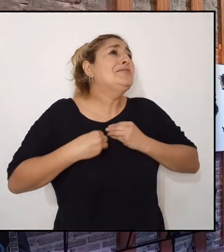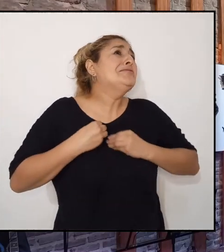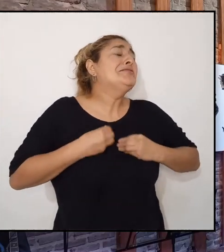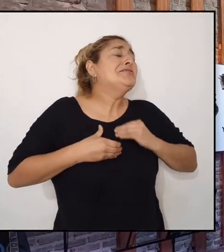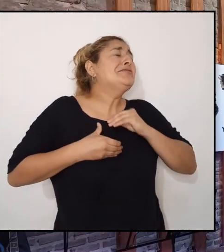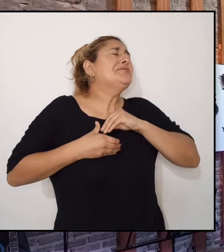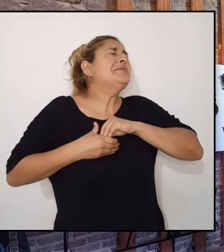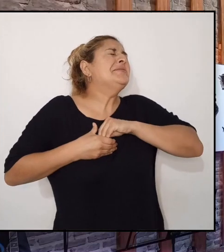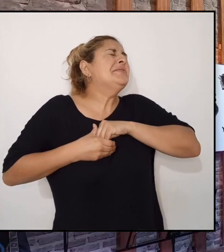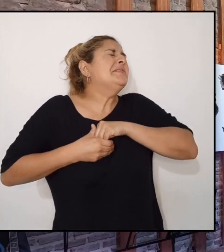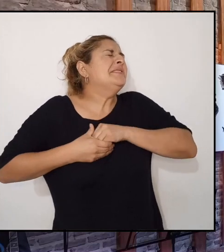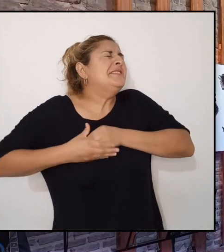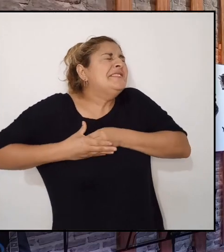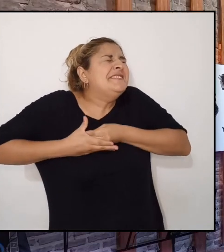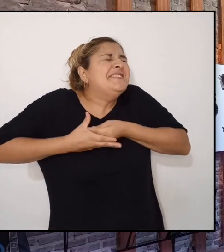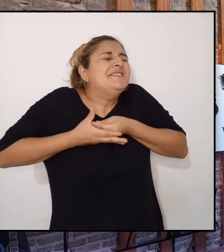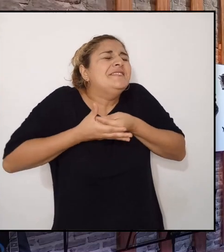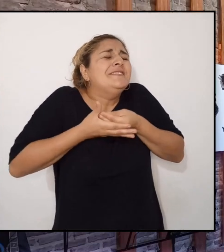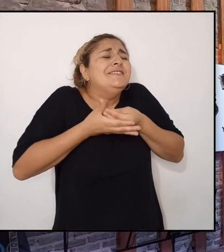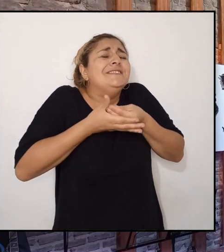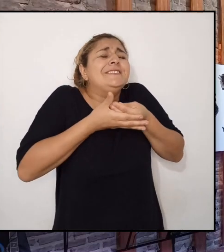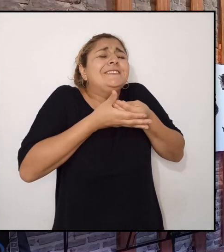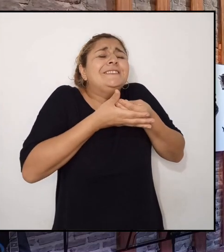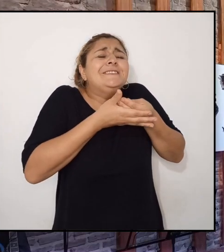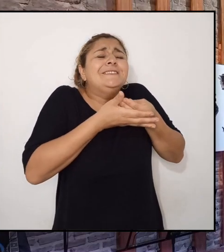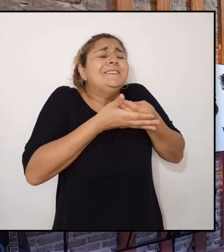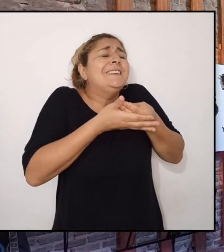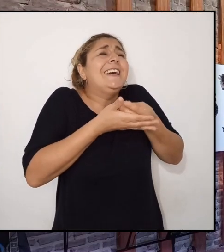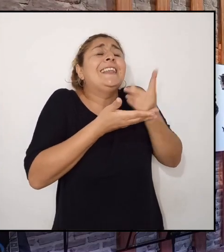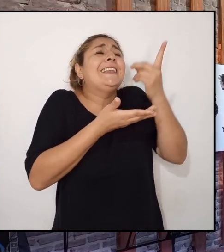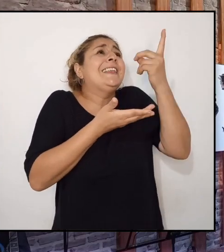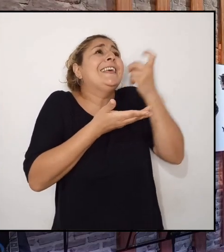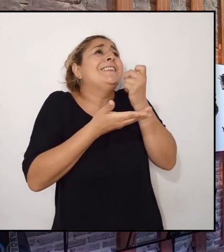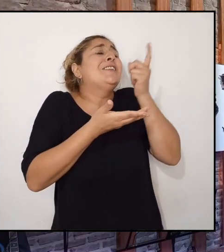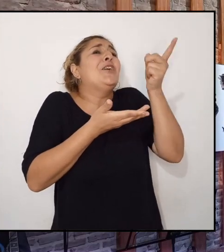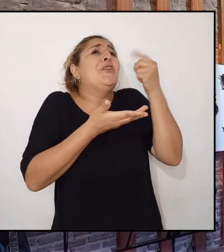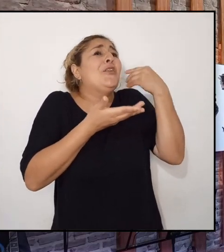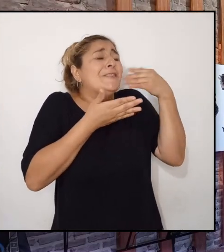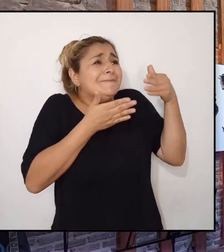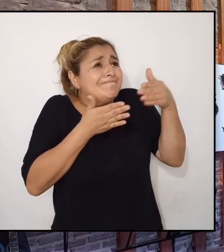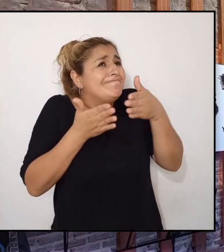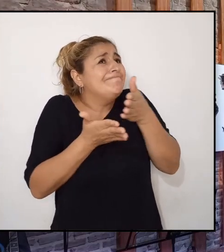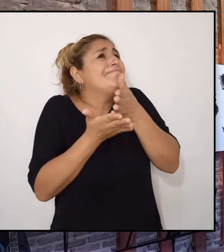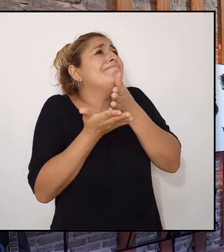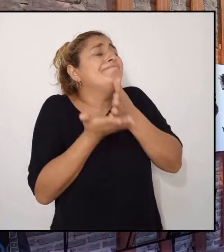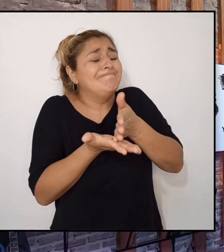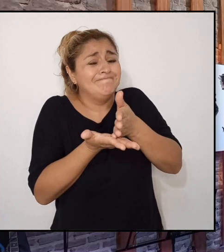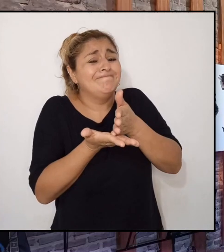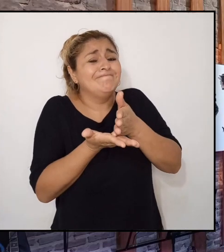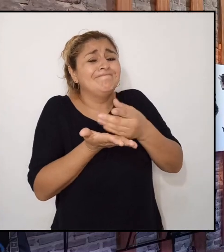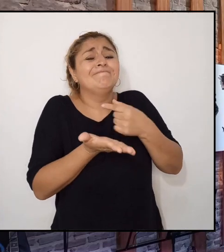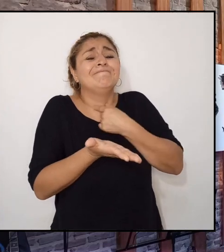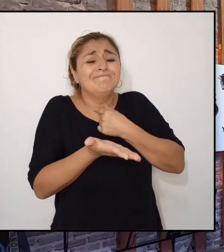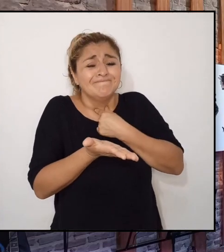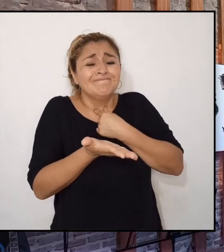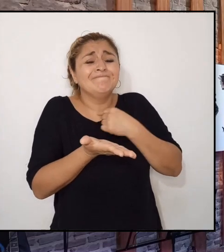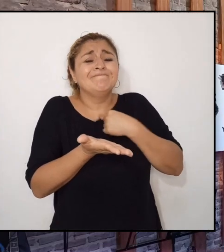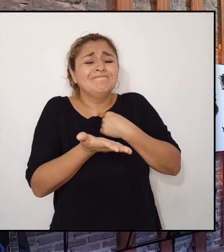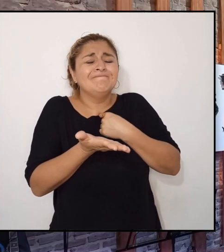así, encamíname en la rectitud. Es los últimos versículos del Salmo 39, dice eso.